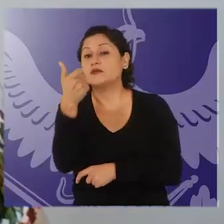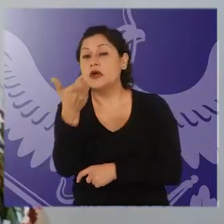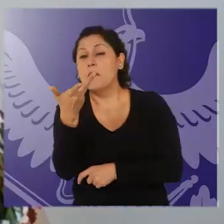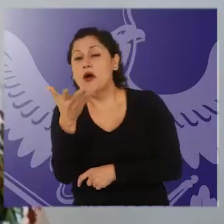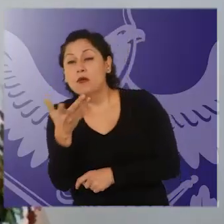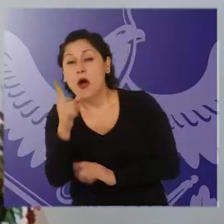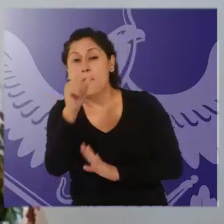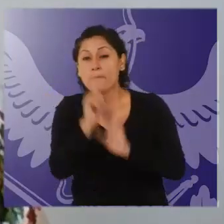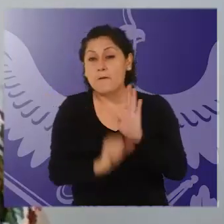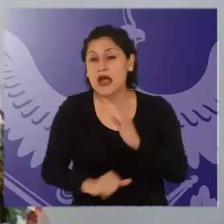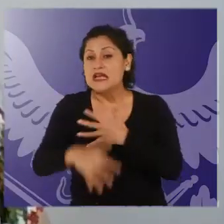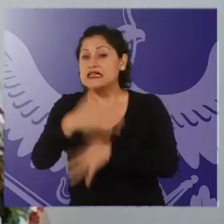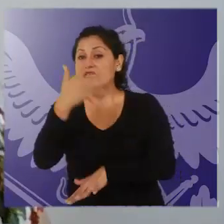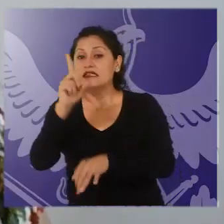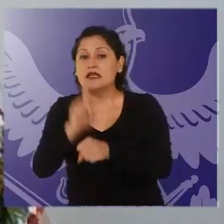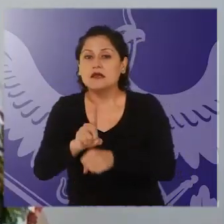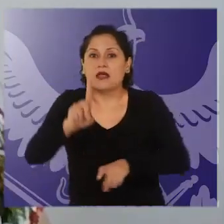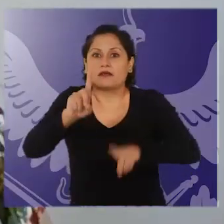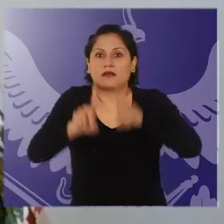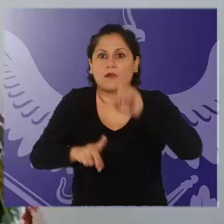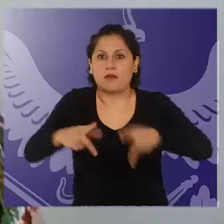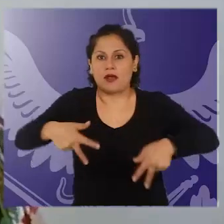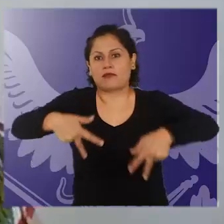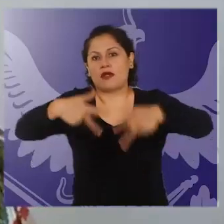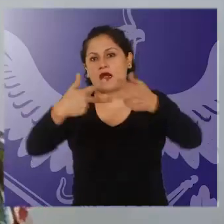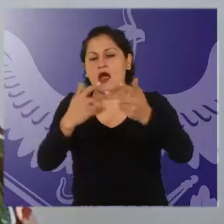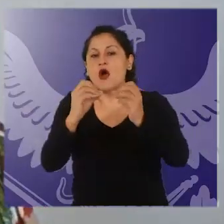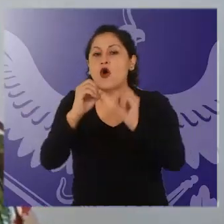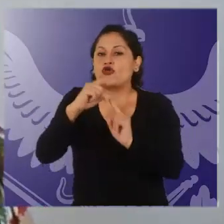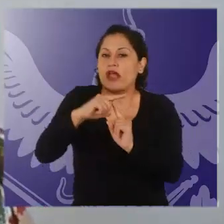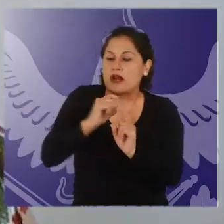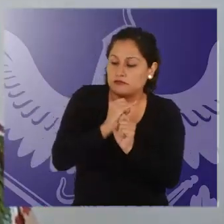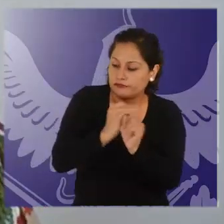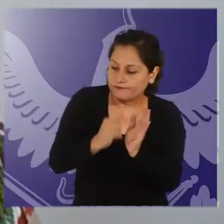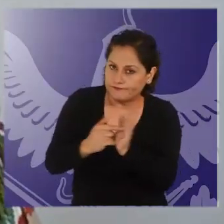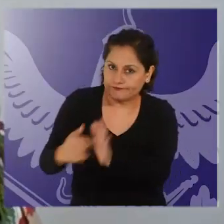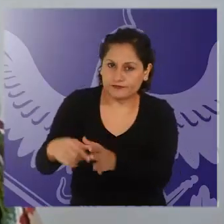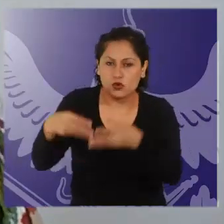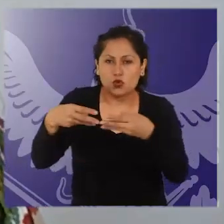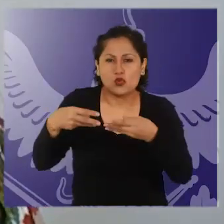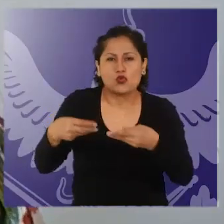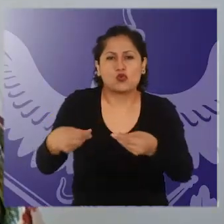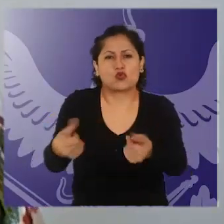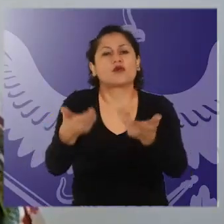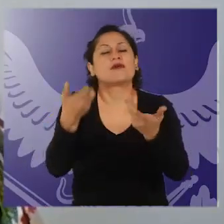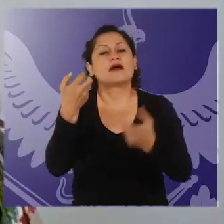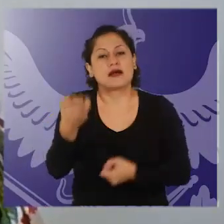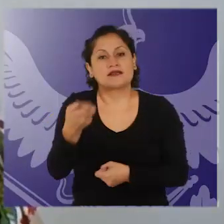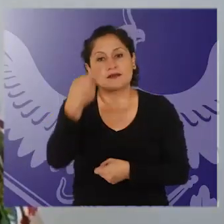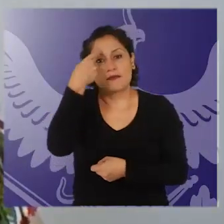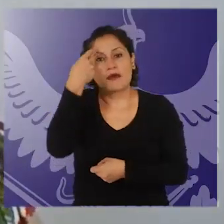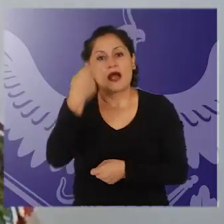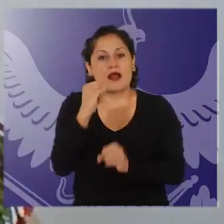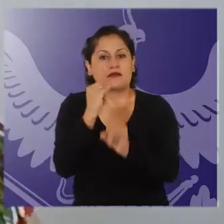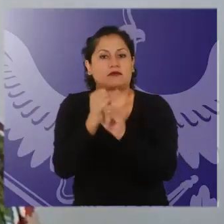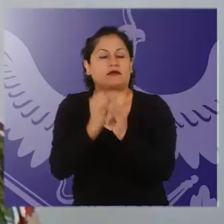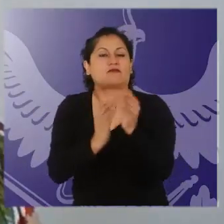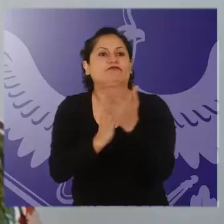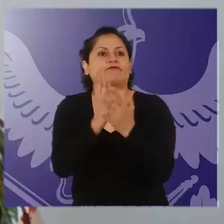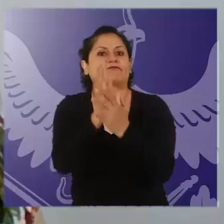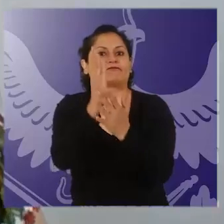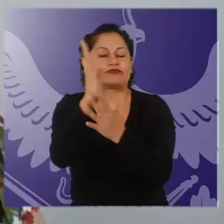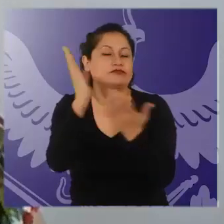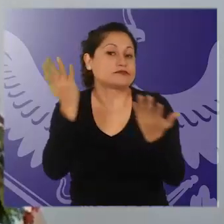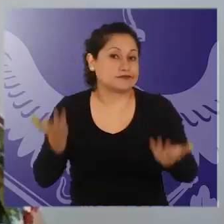pesos mensuales o quincenales, dependiendo la carga de tarea que le dejen a tus hijos, para poder accesar a los datos,